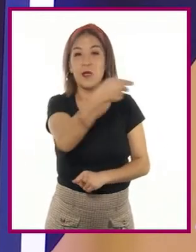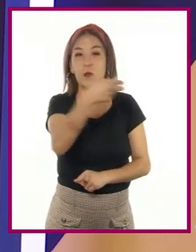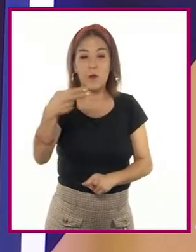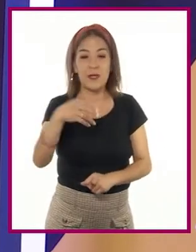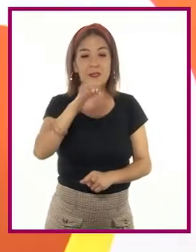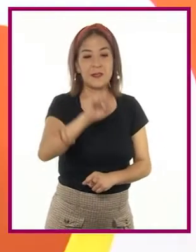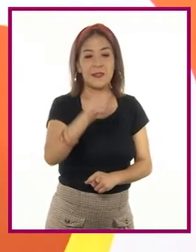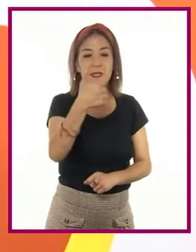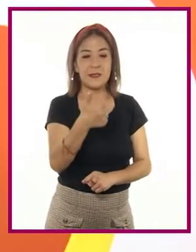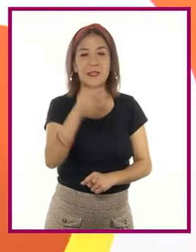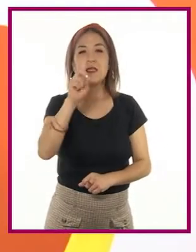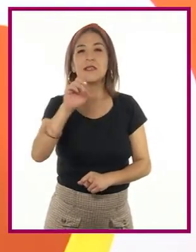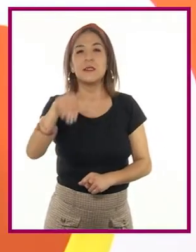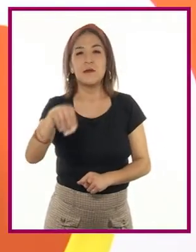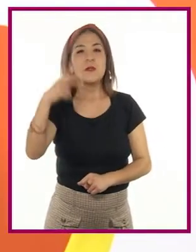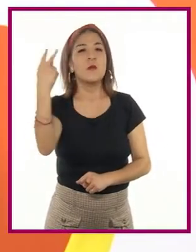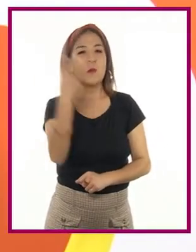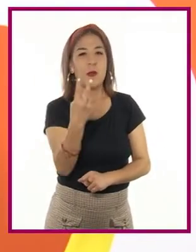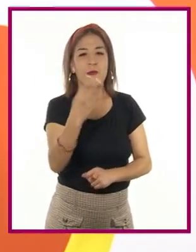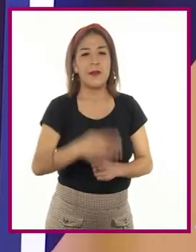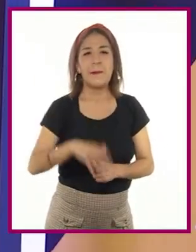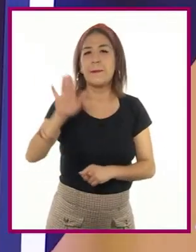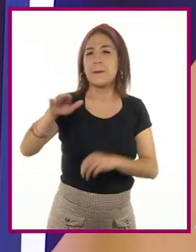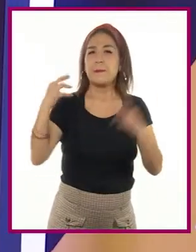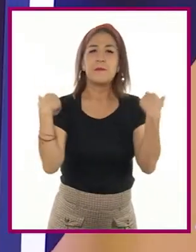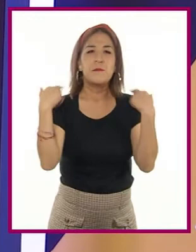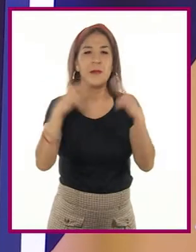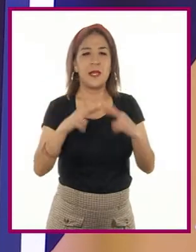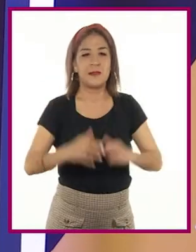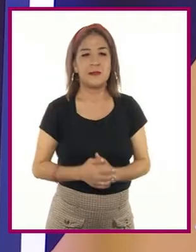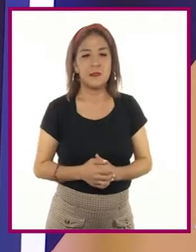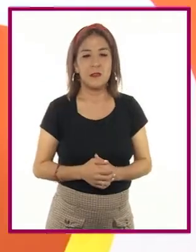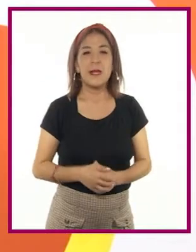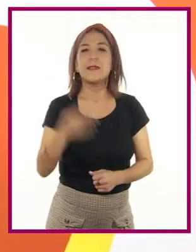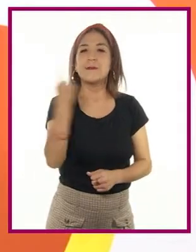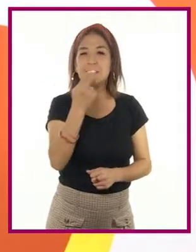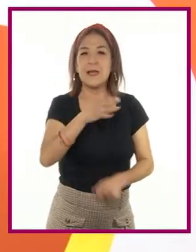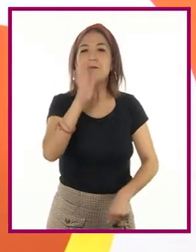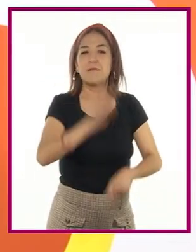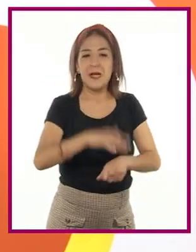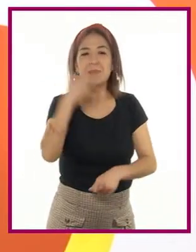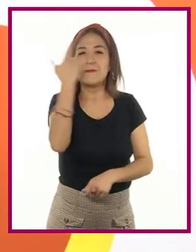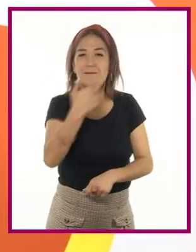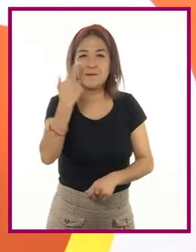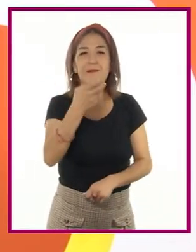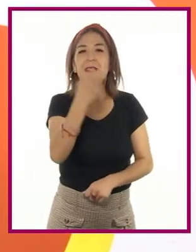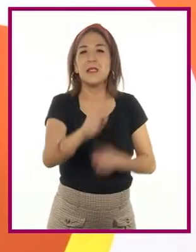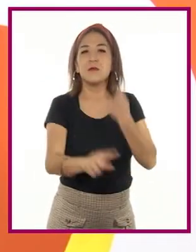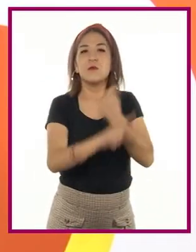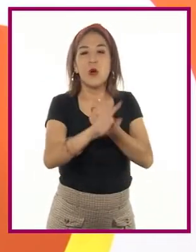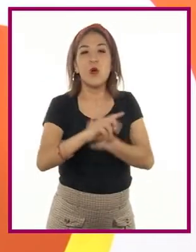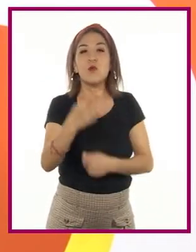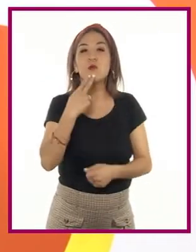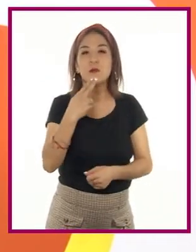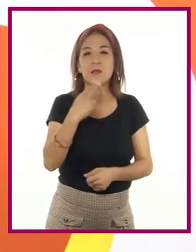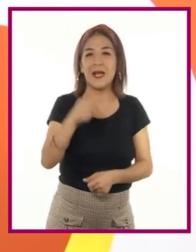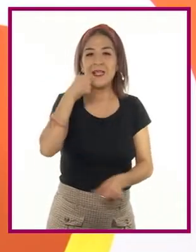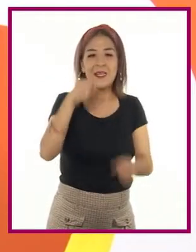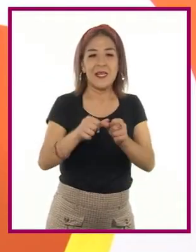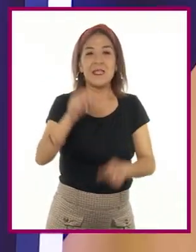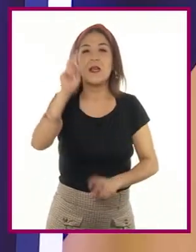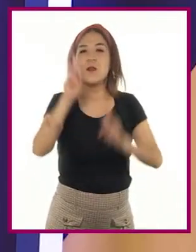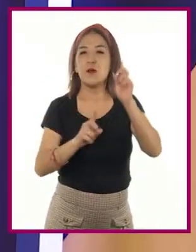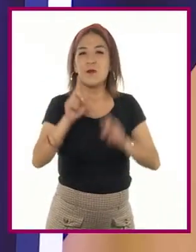decímetros cuadrados maestro julio queda por analizar otra situación en donde el uso de la literal es un